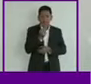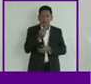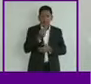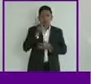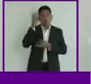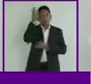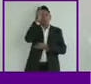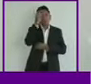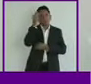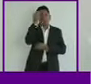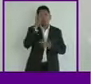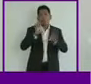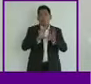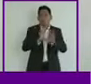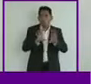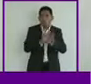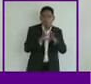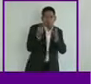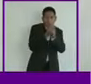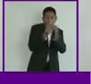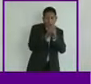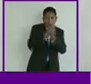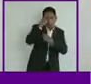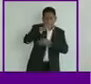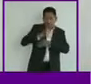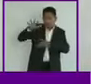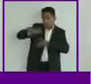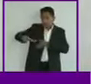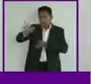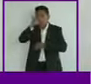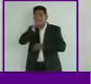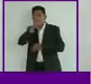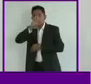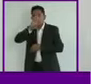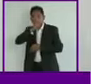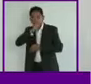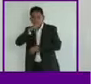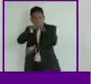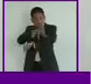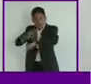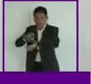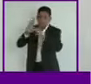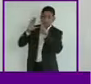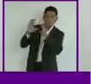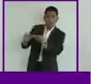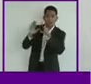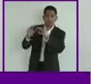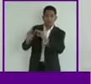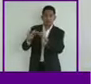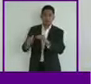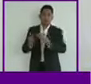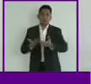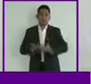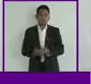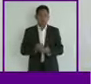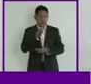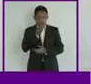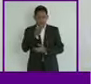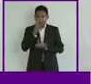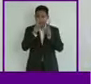usar las tecnologías de manera positiva en la vida, y a nivel familiar, pues sería